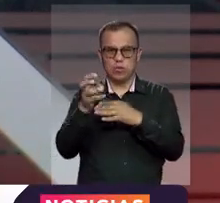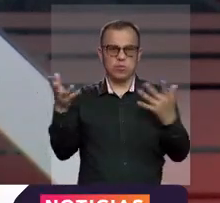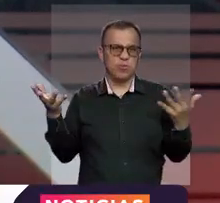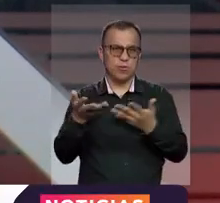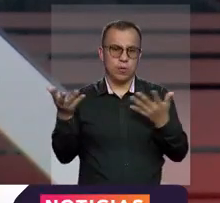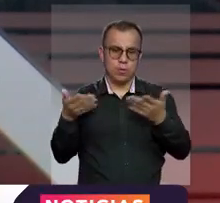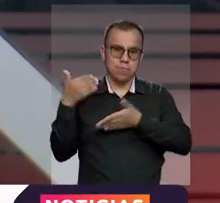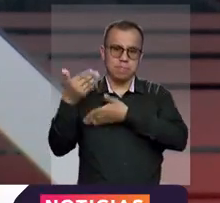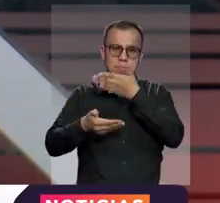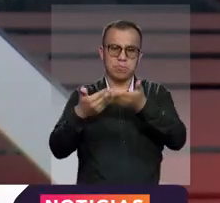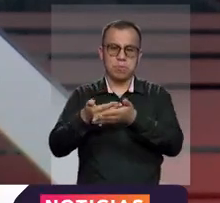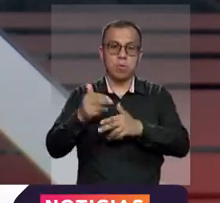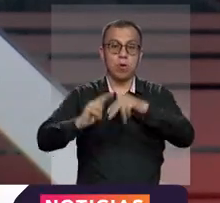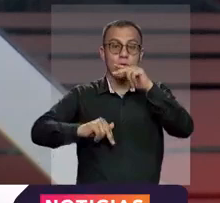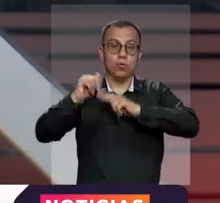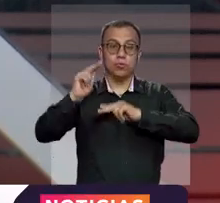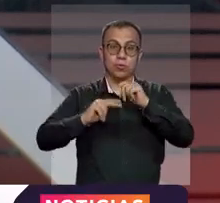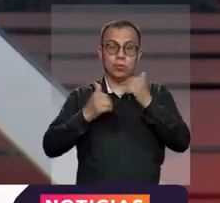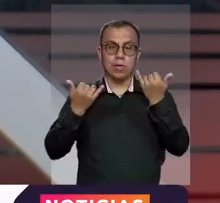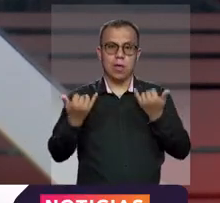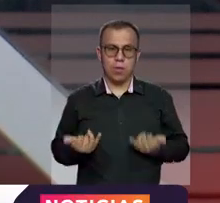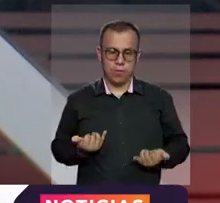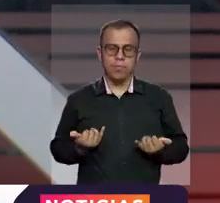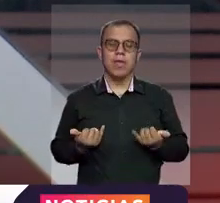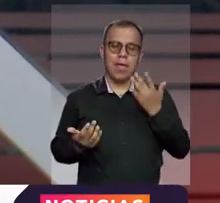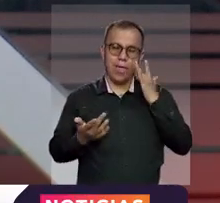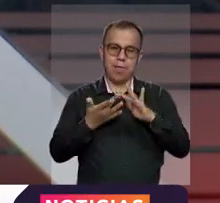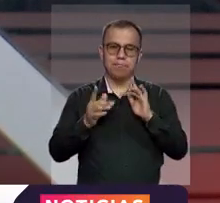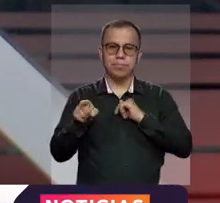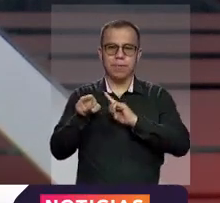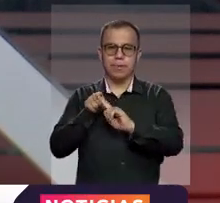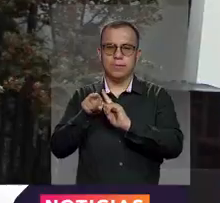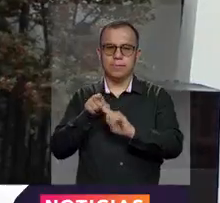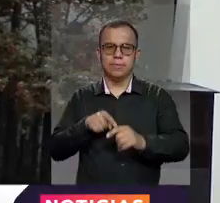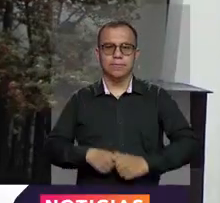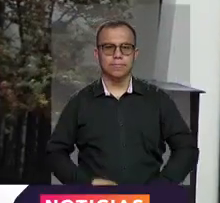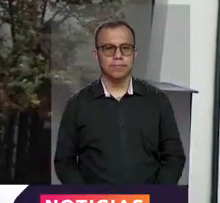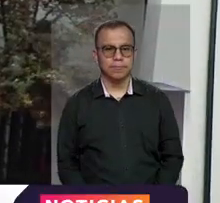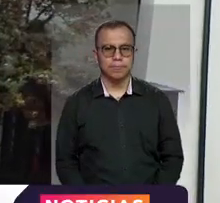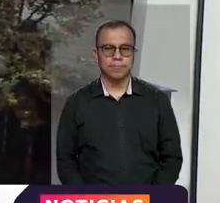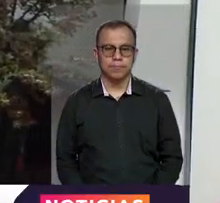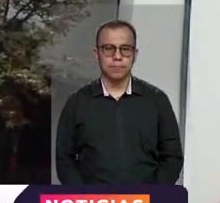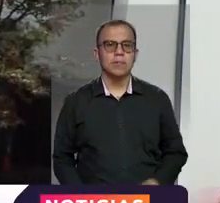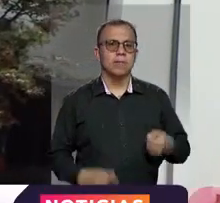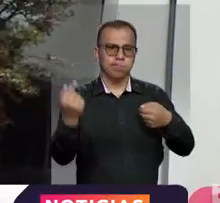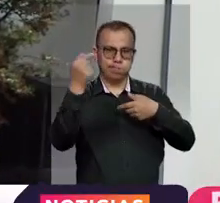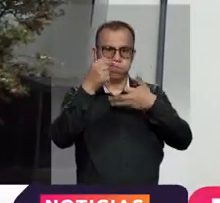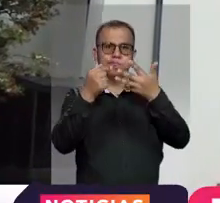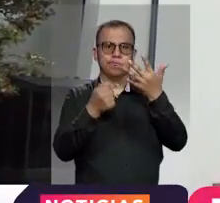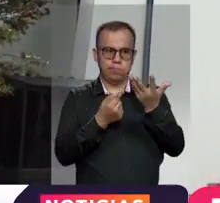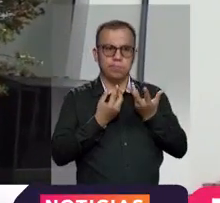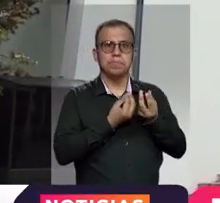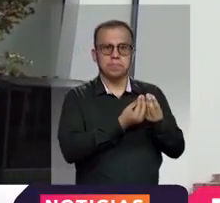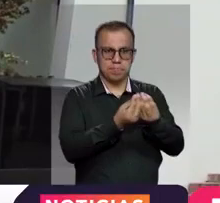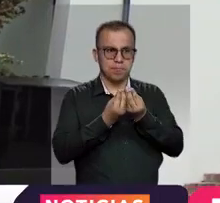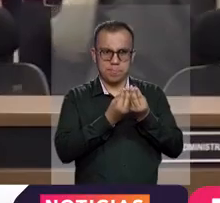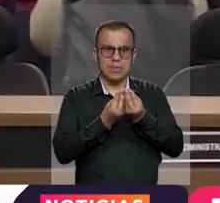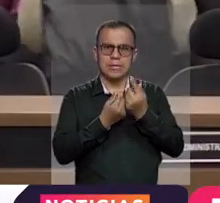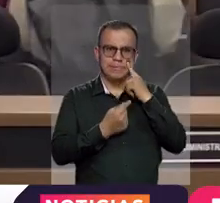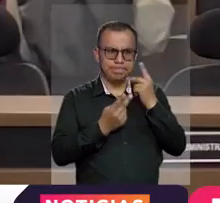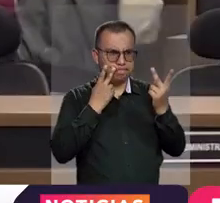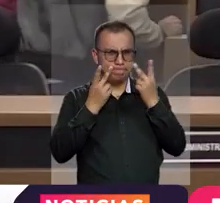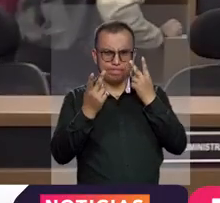donde se adelantan obras para la construcción de una troncal de Transmilenio. Varios cabildantes aseguran que se han